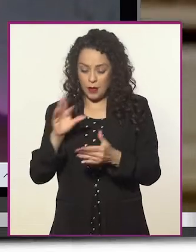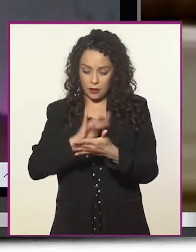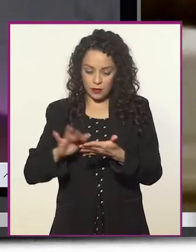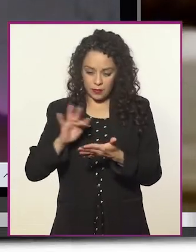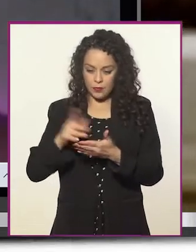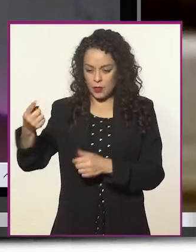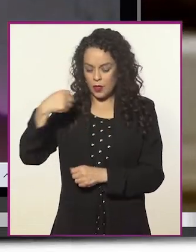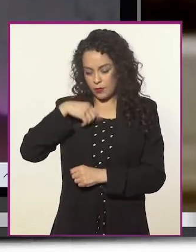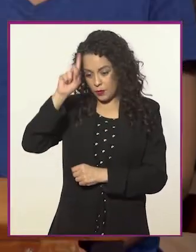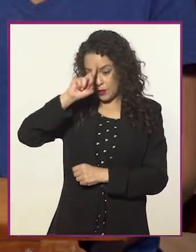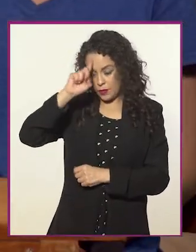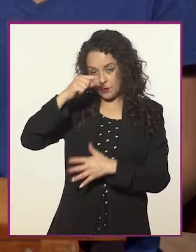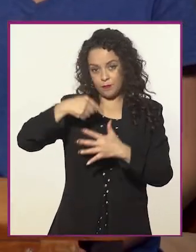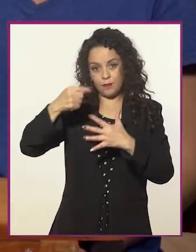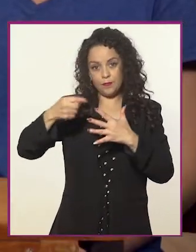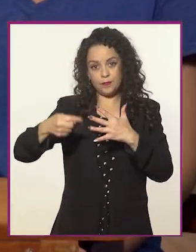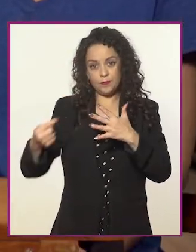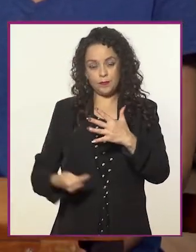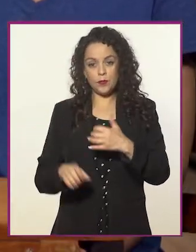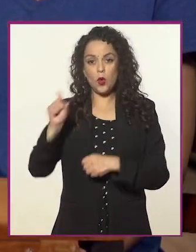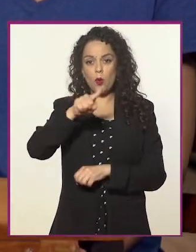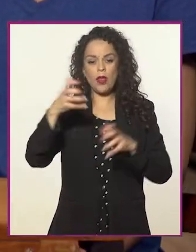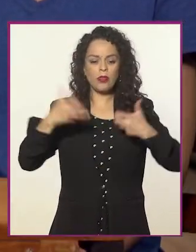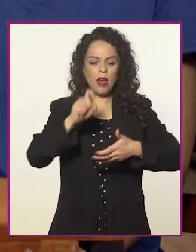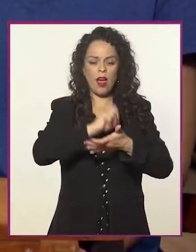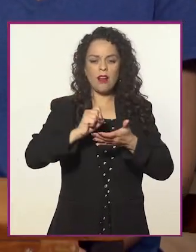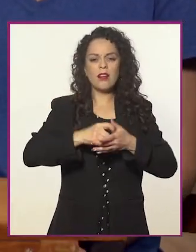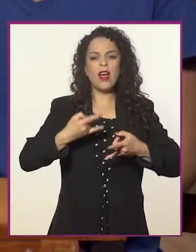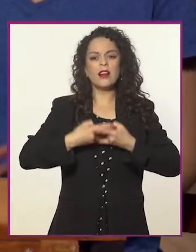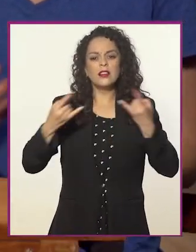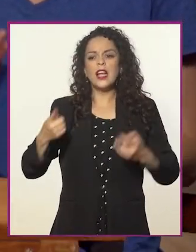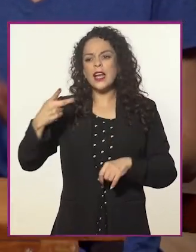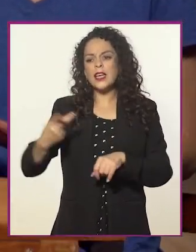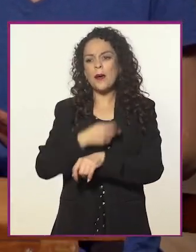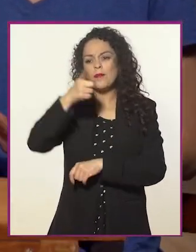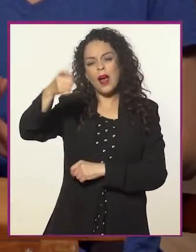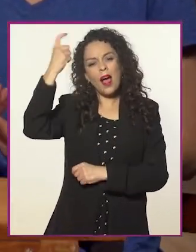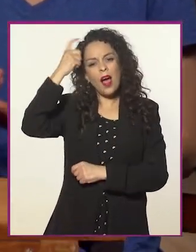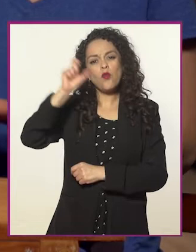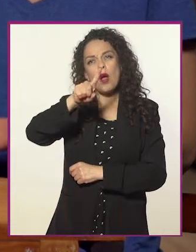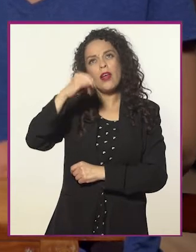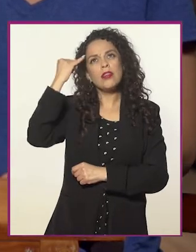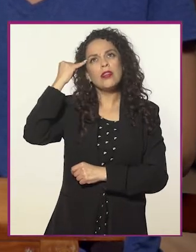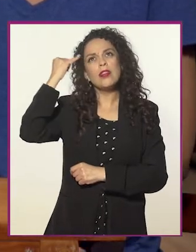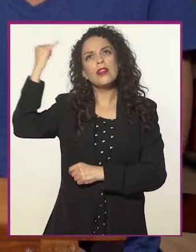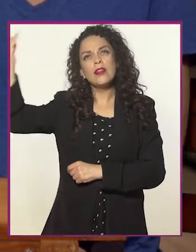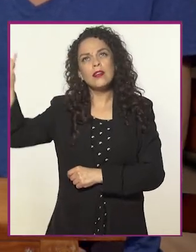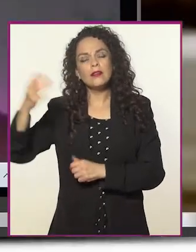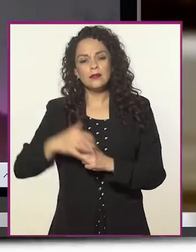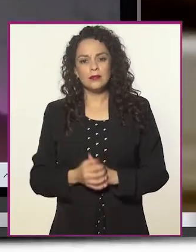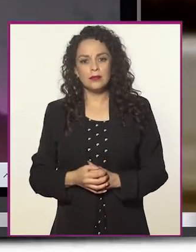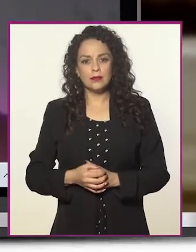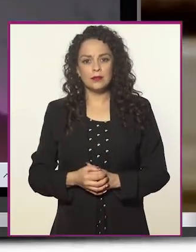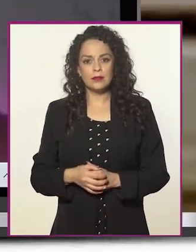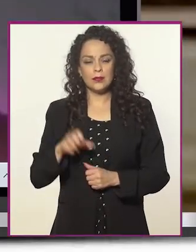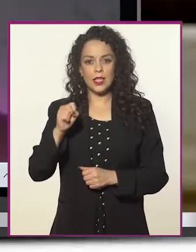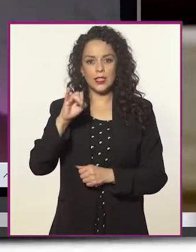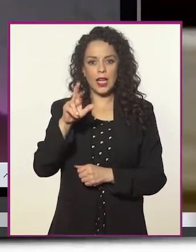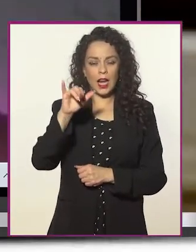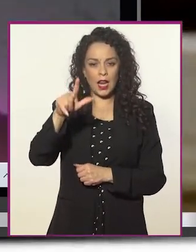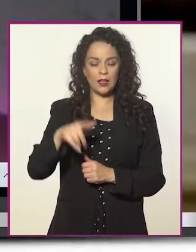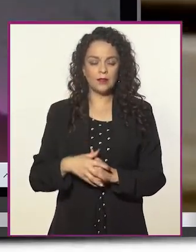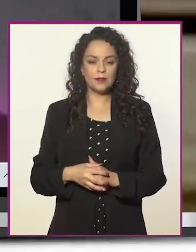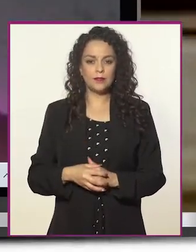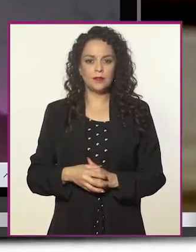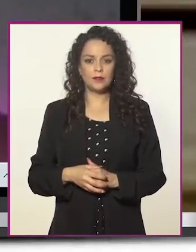ella me da comentarios. A la hora de escribir la historia, ¿qué pasaba por tu mente cuando imaginabas el Sicril? ¿Qué pasaba por mi